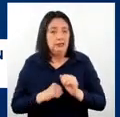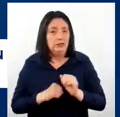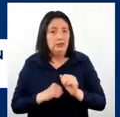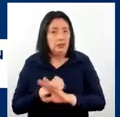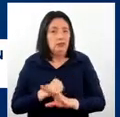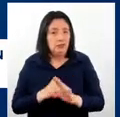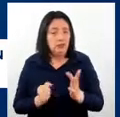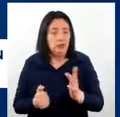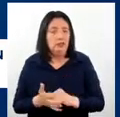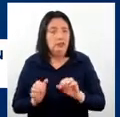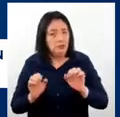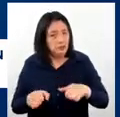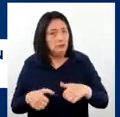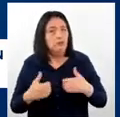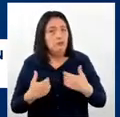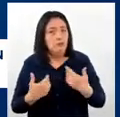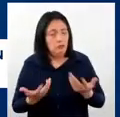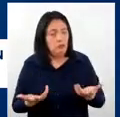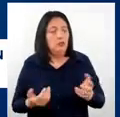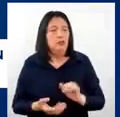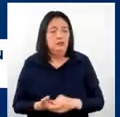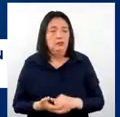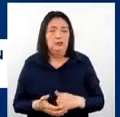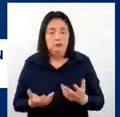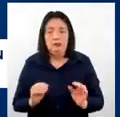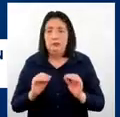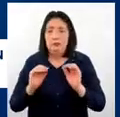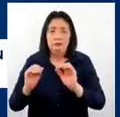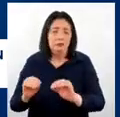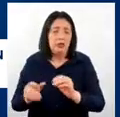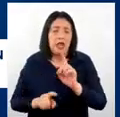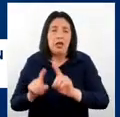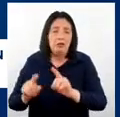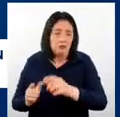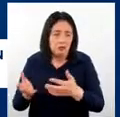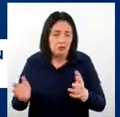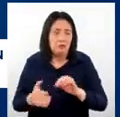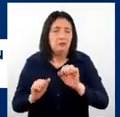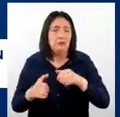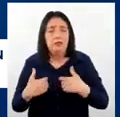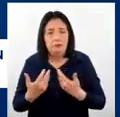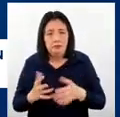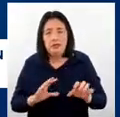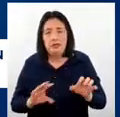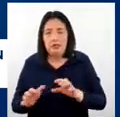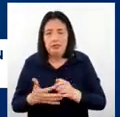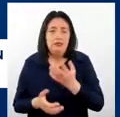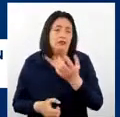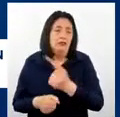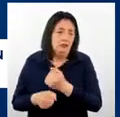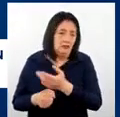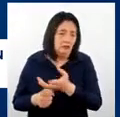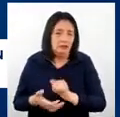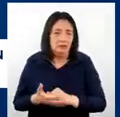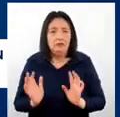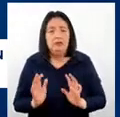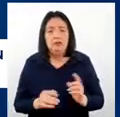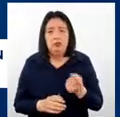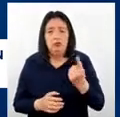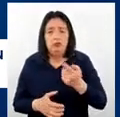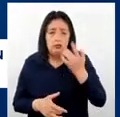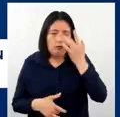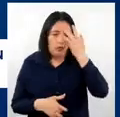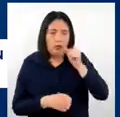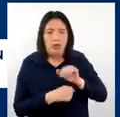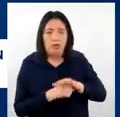seguridad se posibilita que puedan establecerse ciertas condiciones para desarrollar determinadas actividades. Y no solamente en época de pandemia,